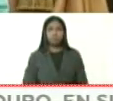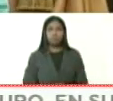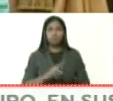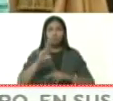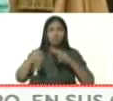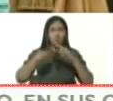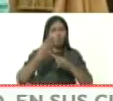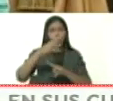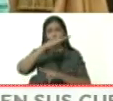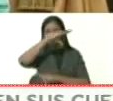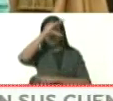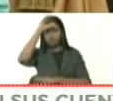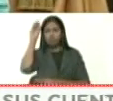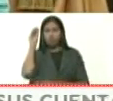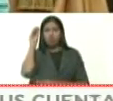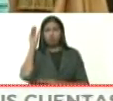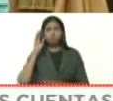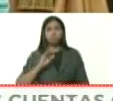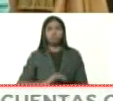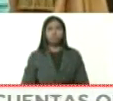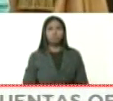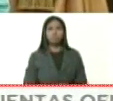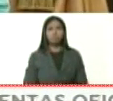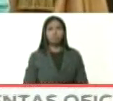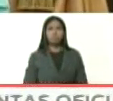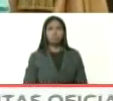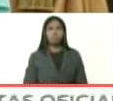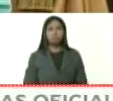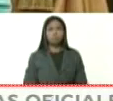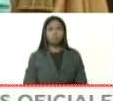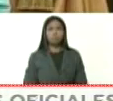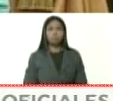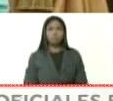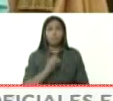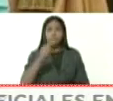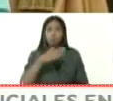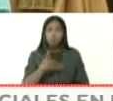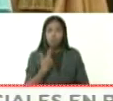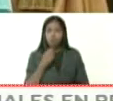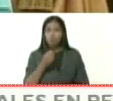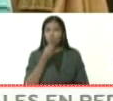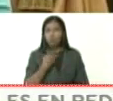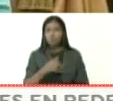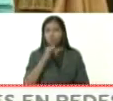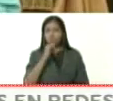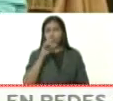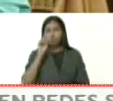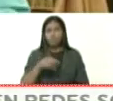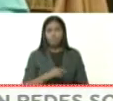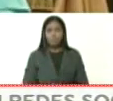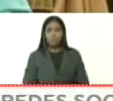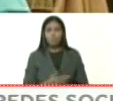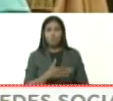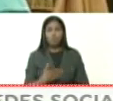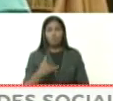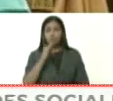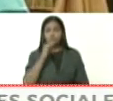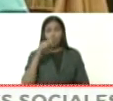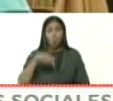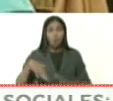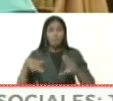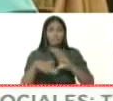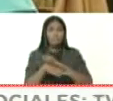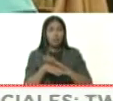No more Trump. También quiero dar buena noticia, me acaban de informar que hoy